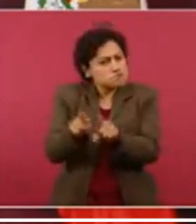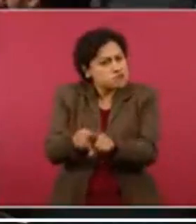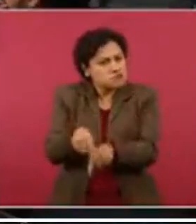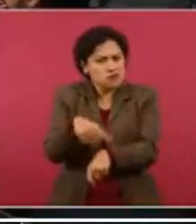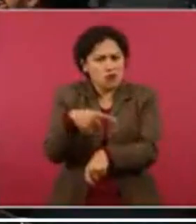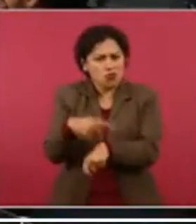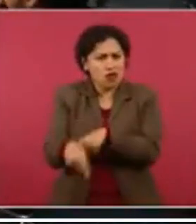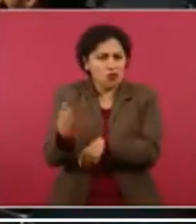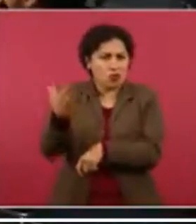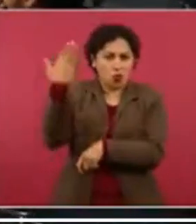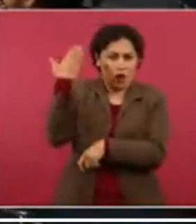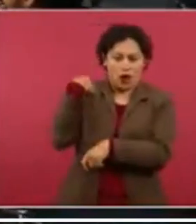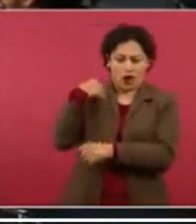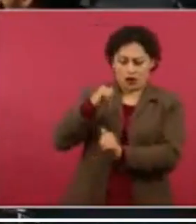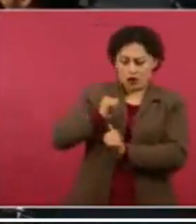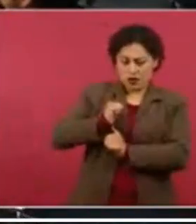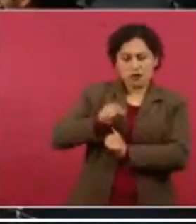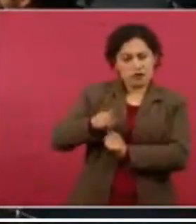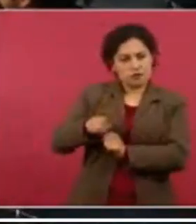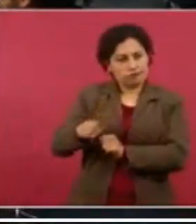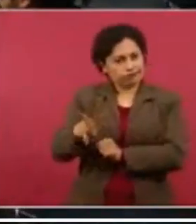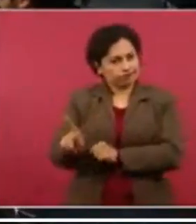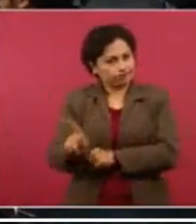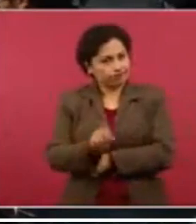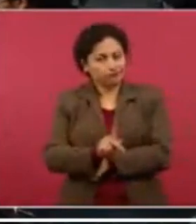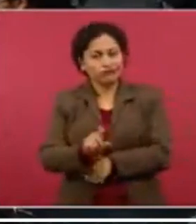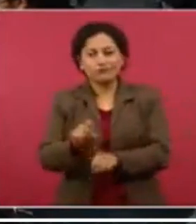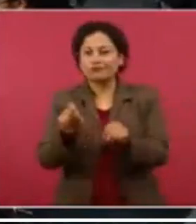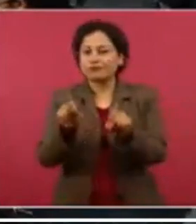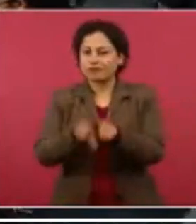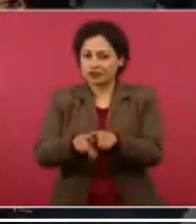Golpes de estados que se van preparando